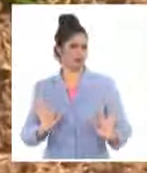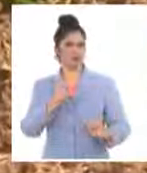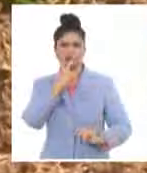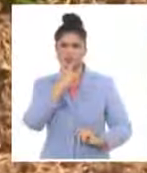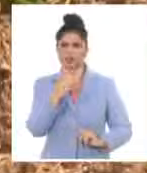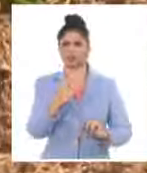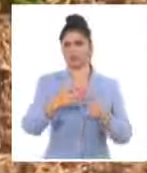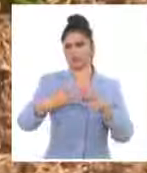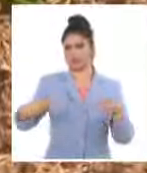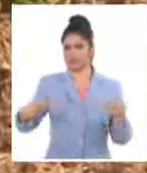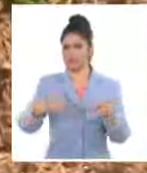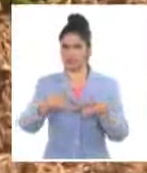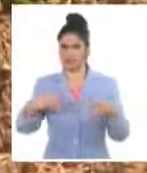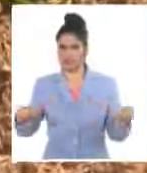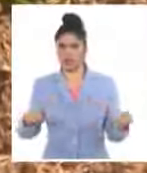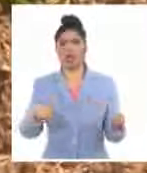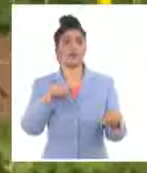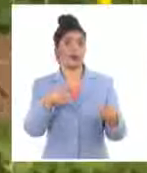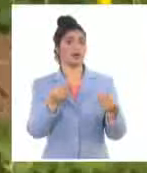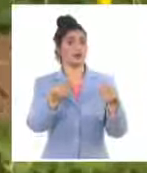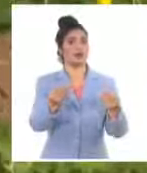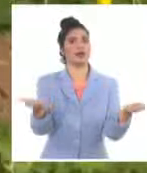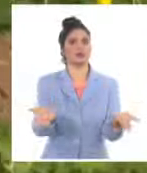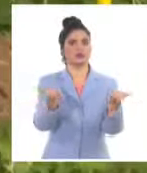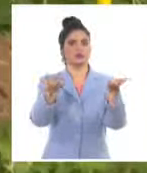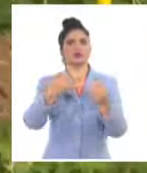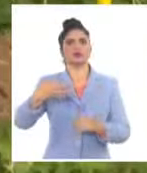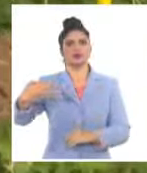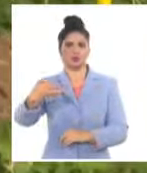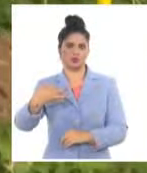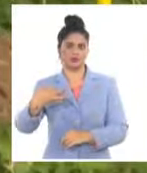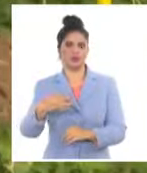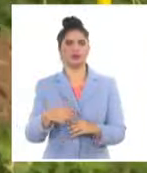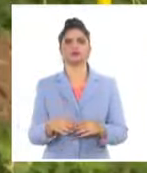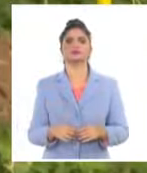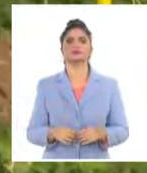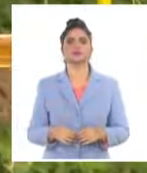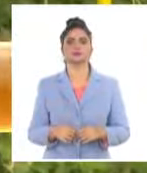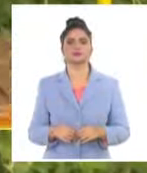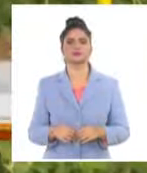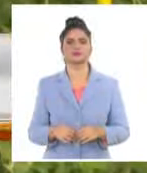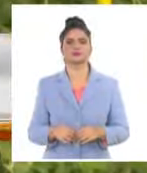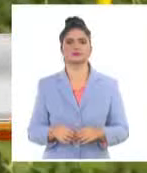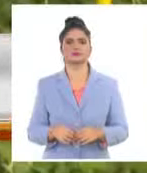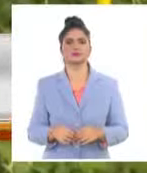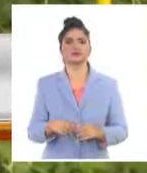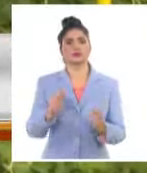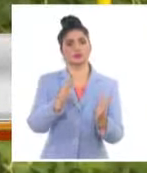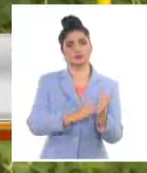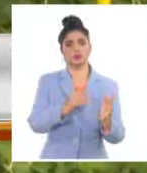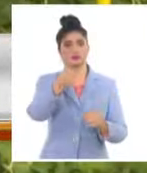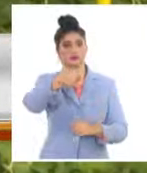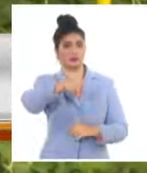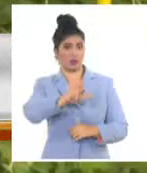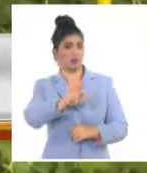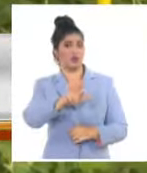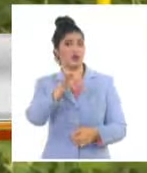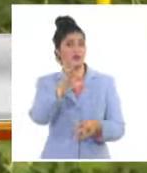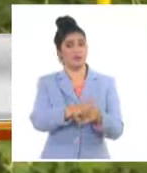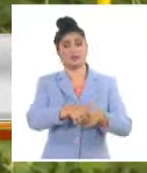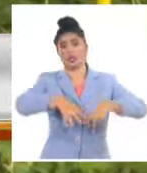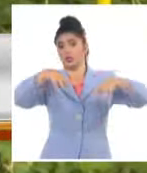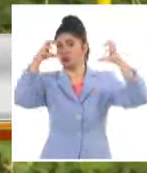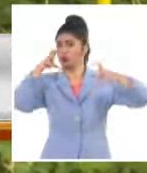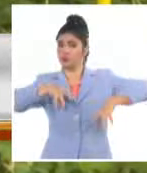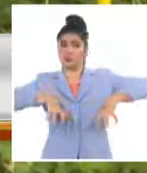aportar al desarrollo municipal. La producción de viandas contrató el pronóstico que tuvimos, que en el mes de julio empezó las intensas lluvias. Siempre tuve